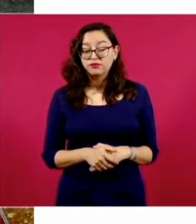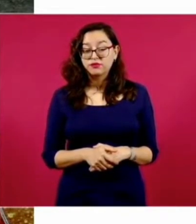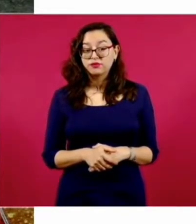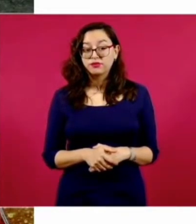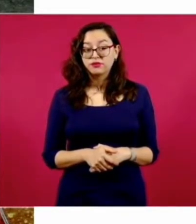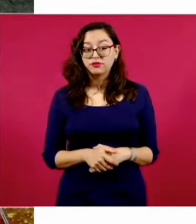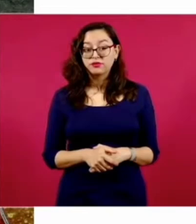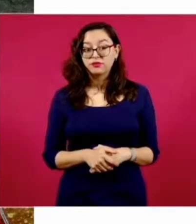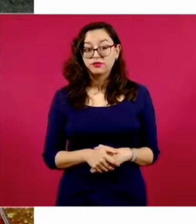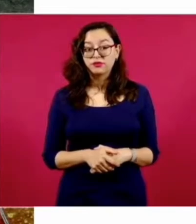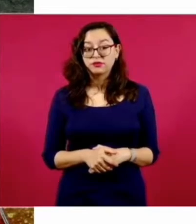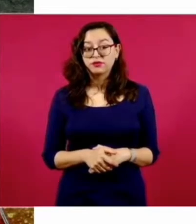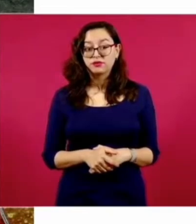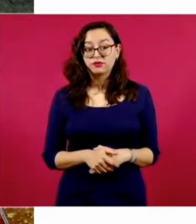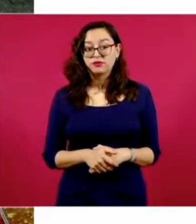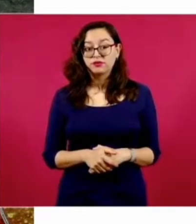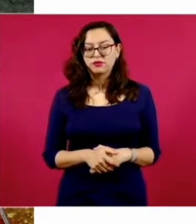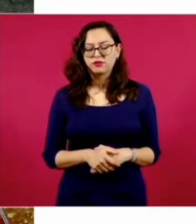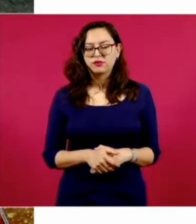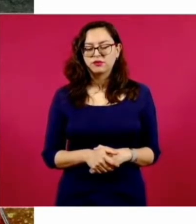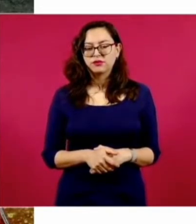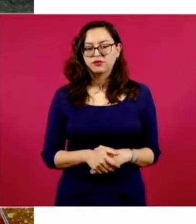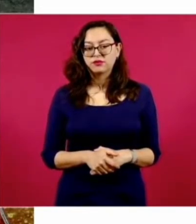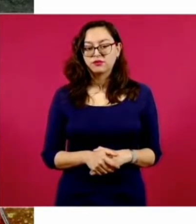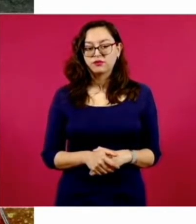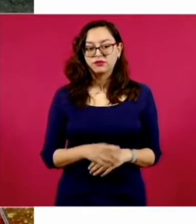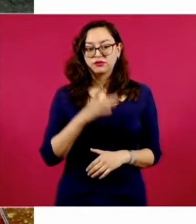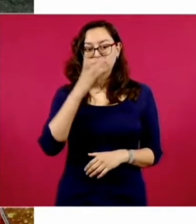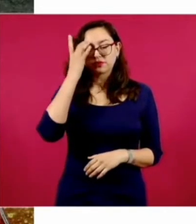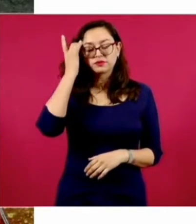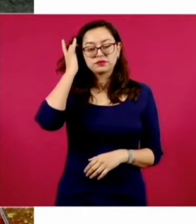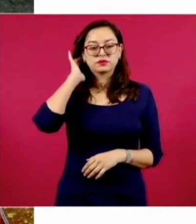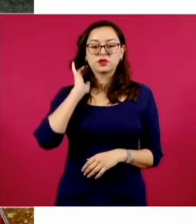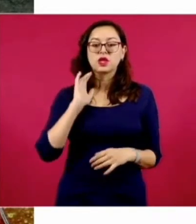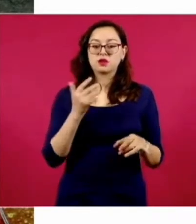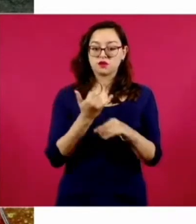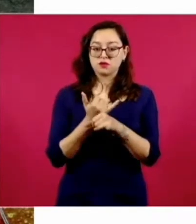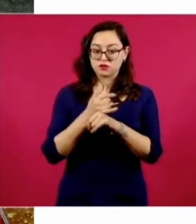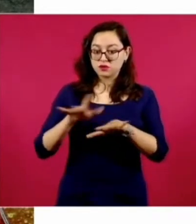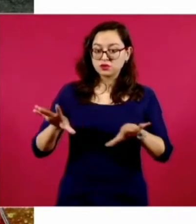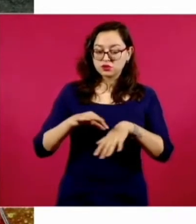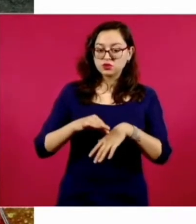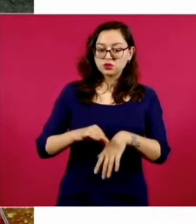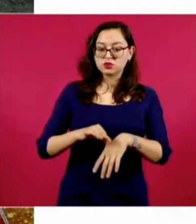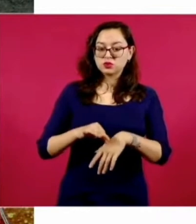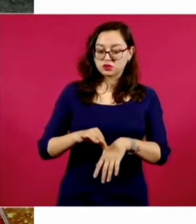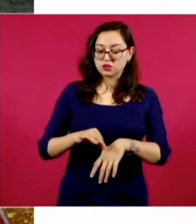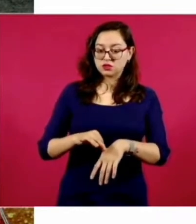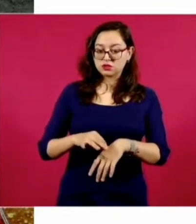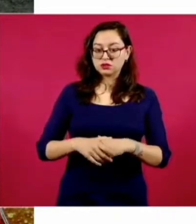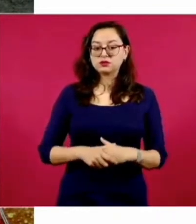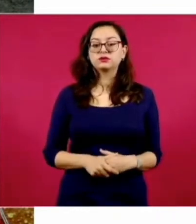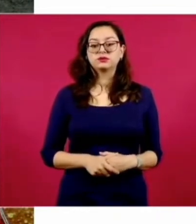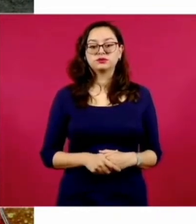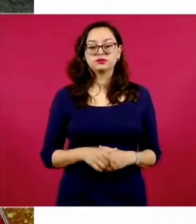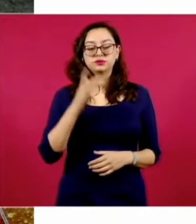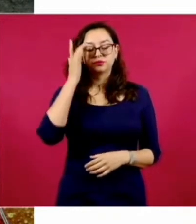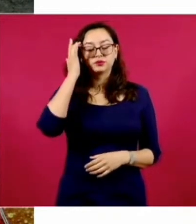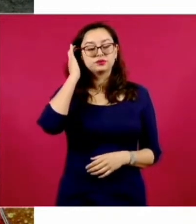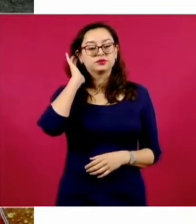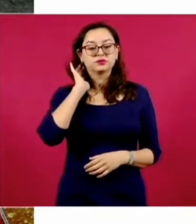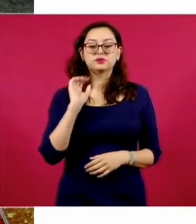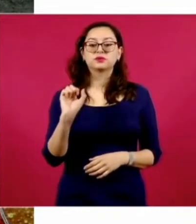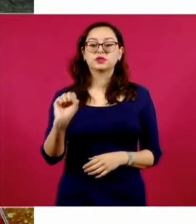¿Es real? ¿No es falsa? No, se divulgó este fin de